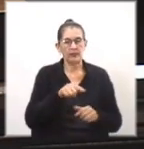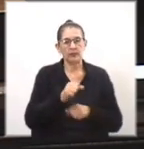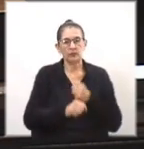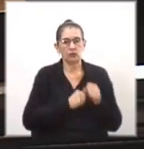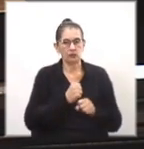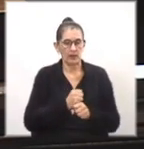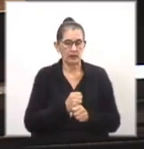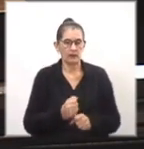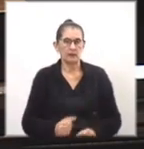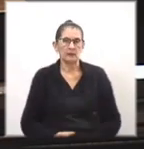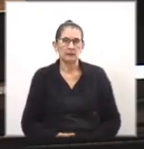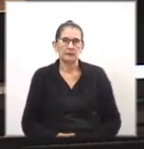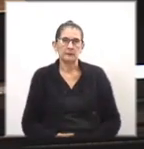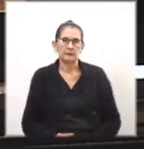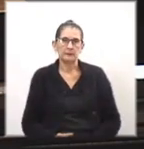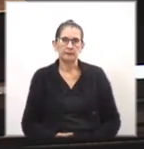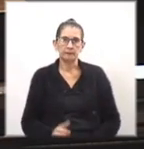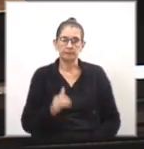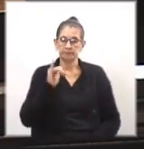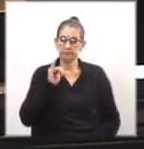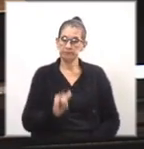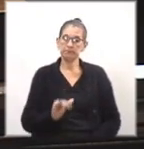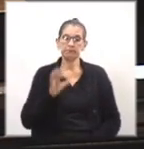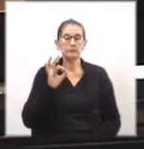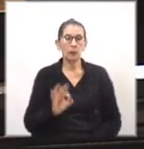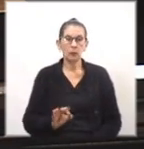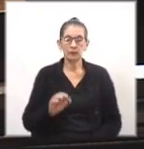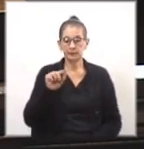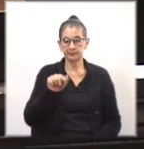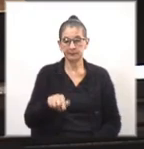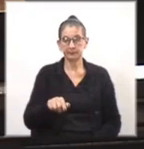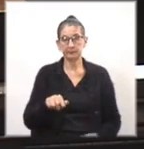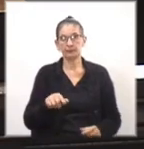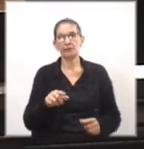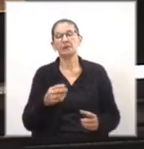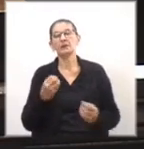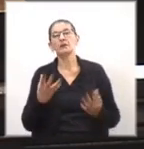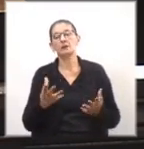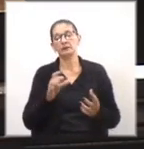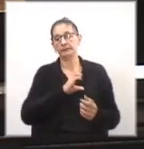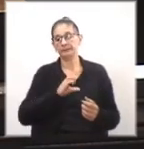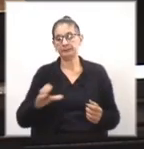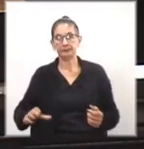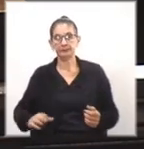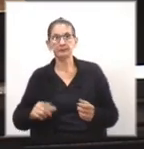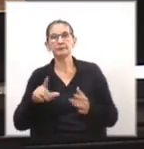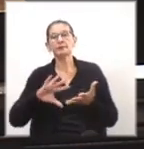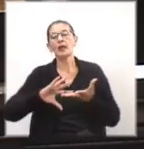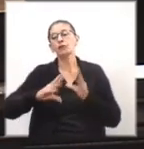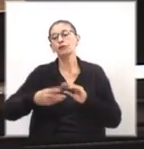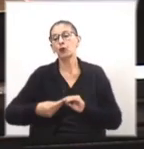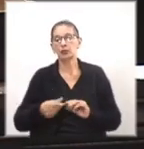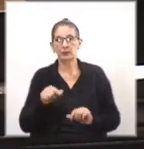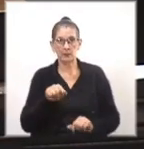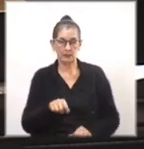años. Y justamente esto está atado con la forma, señor presidente.